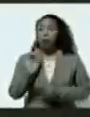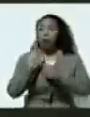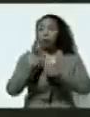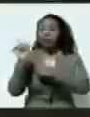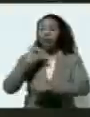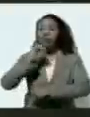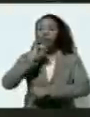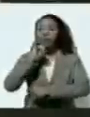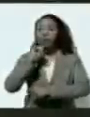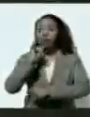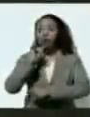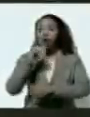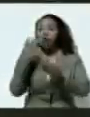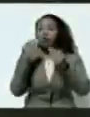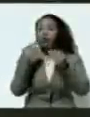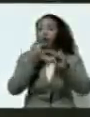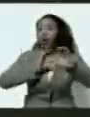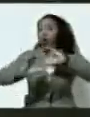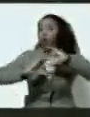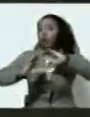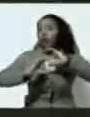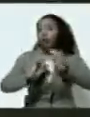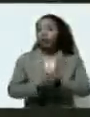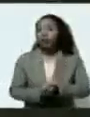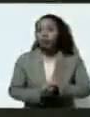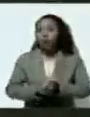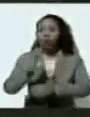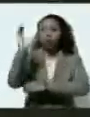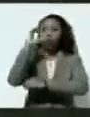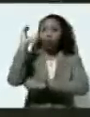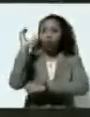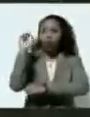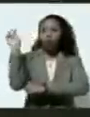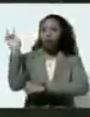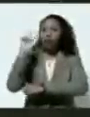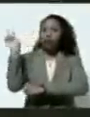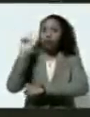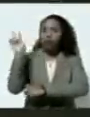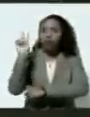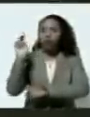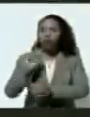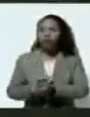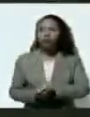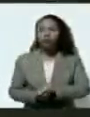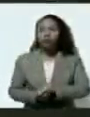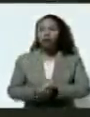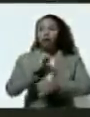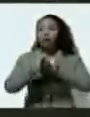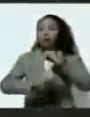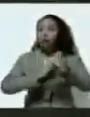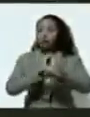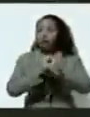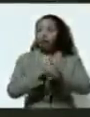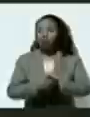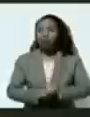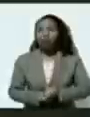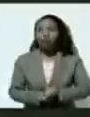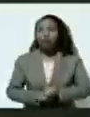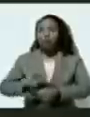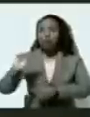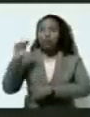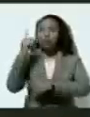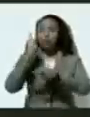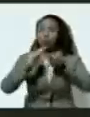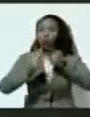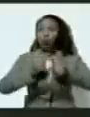noticia tuvo en muchos medios de comunicación colombianos, venezolanos e internacionales. Y la segunda cosa